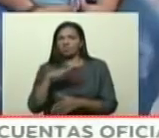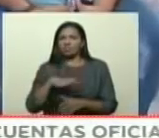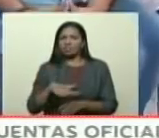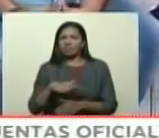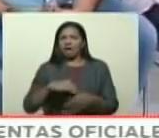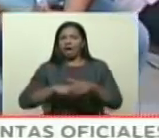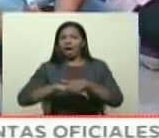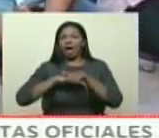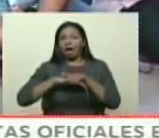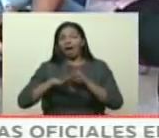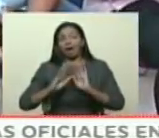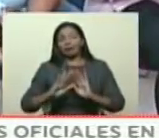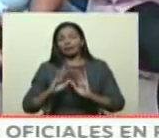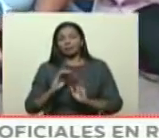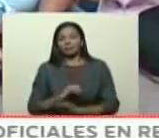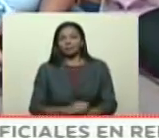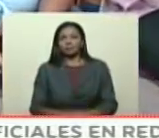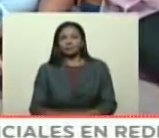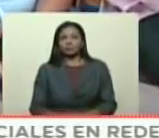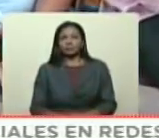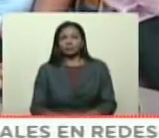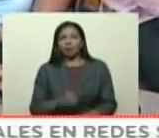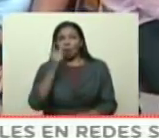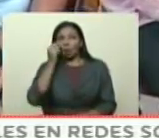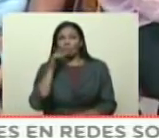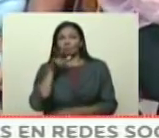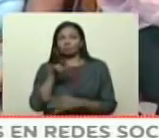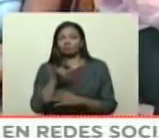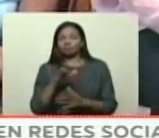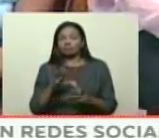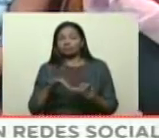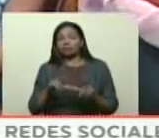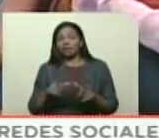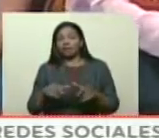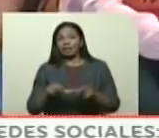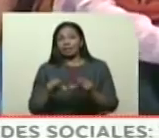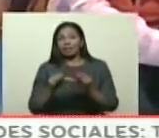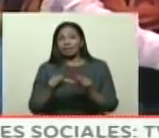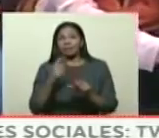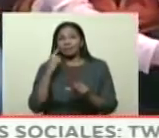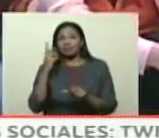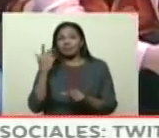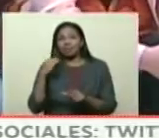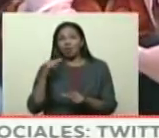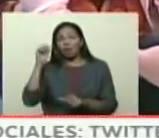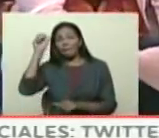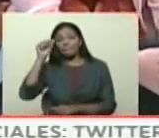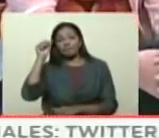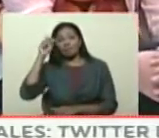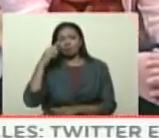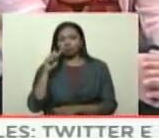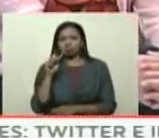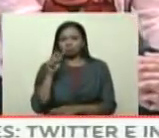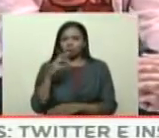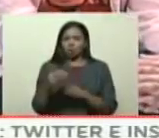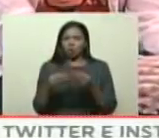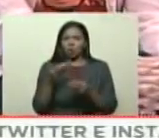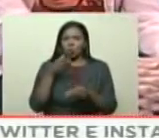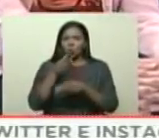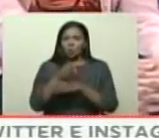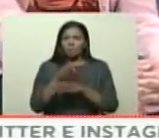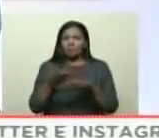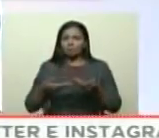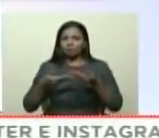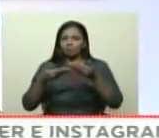Londres. ¿Estaba en Londres? Sigue en Londres. Bueno, yo tengo unos videos por allí porque le mandé un regalo,